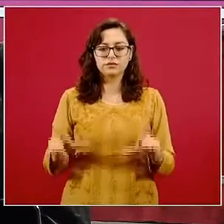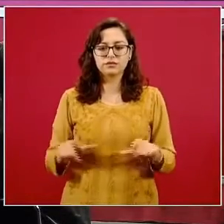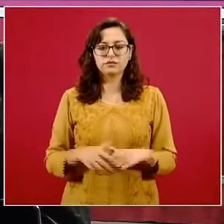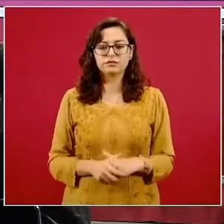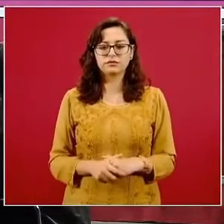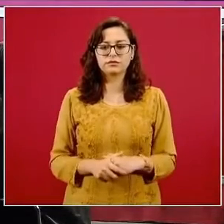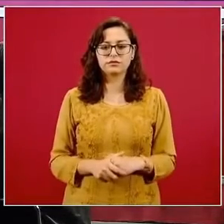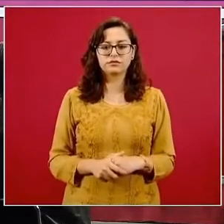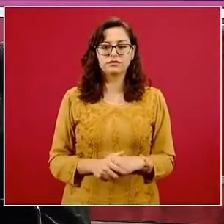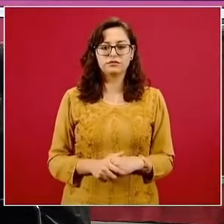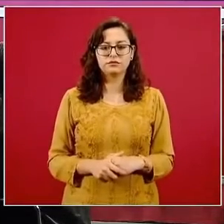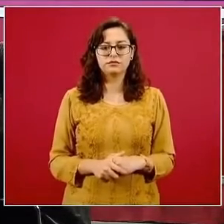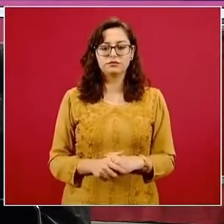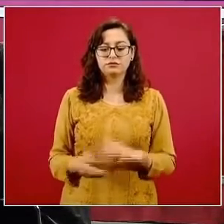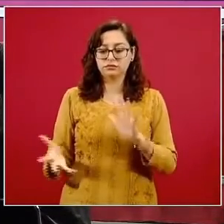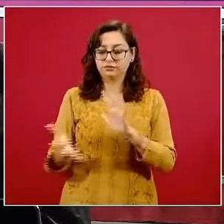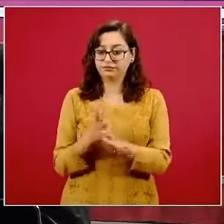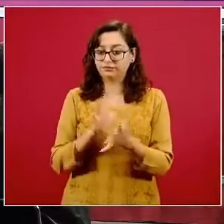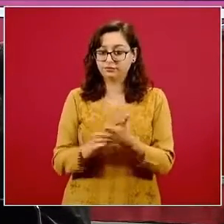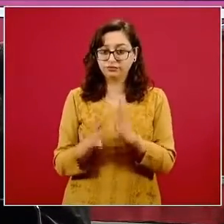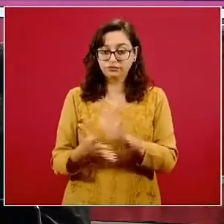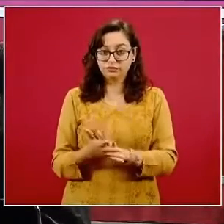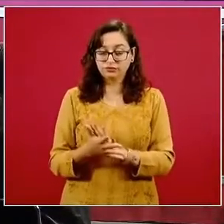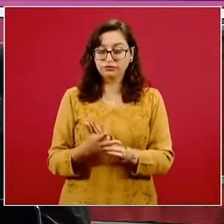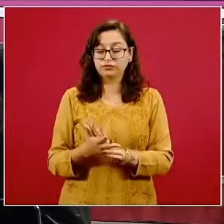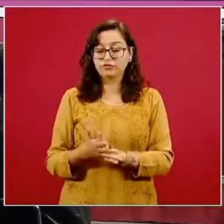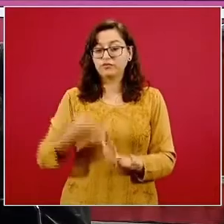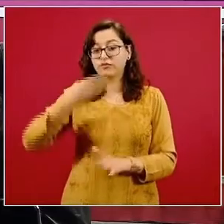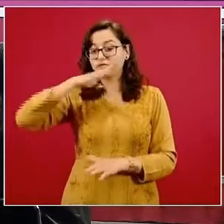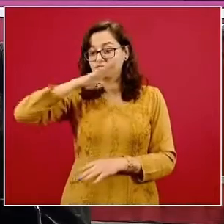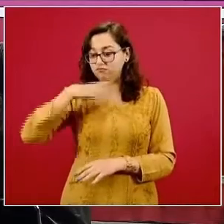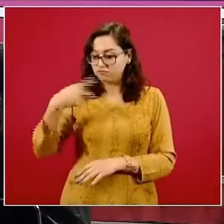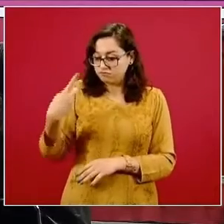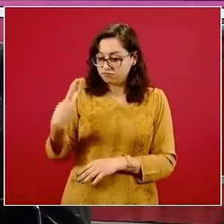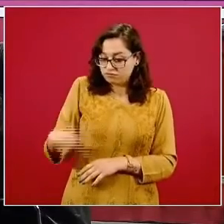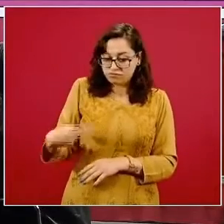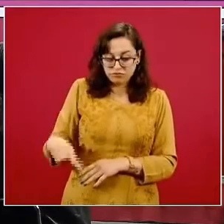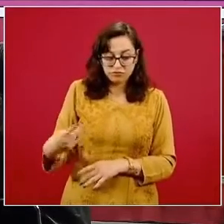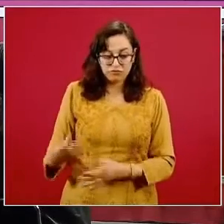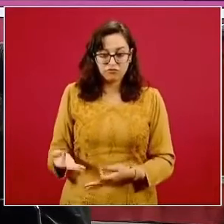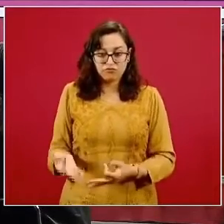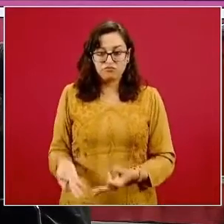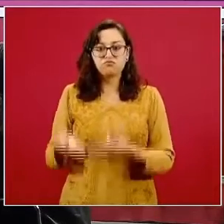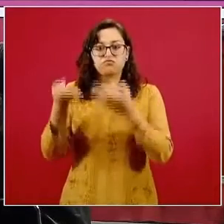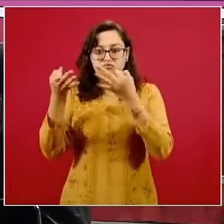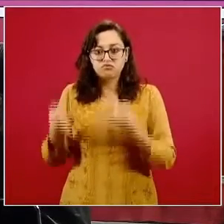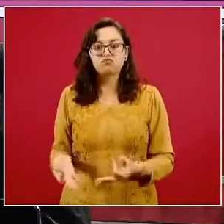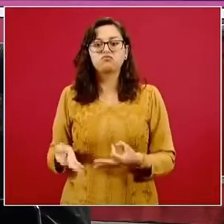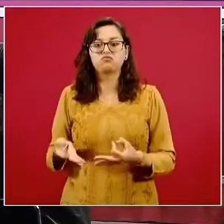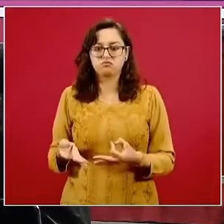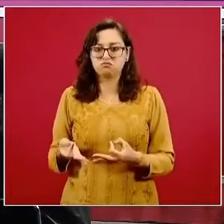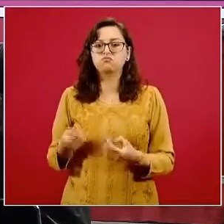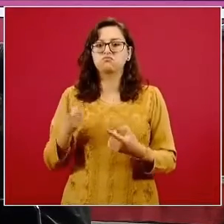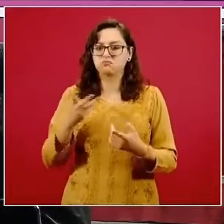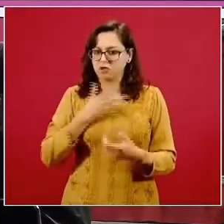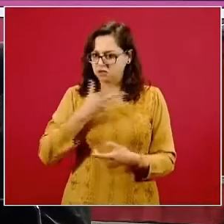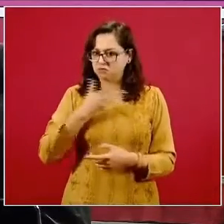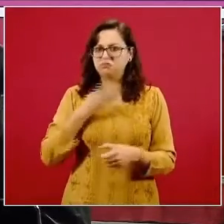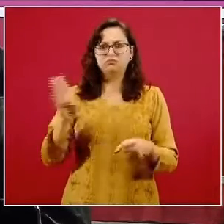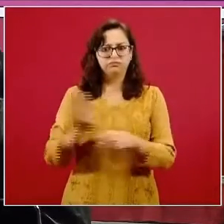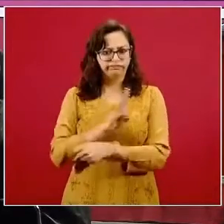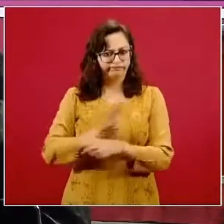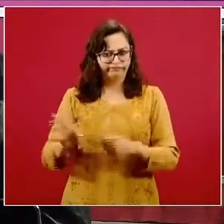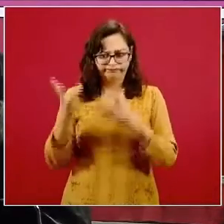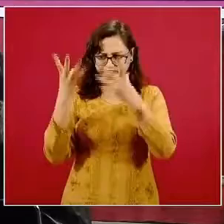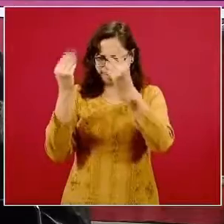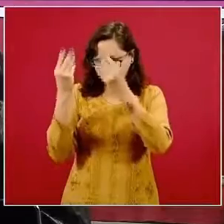Las tortillas de maíz nativo, como les decía, tienen muchas mayores cantidades de proteínas, antioxidantes, en fin, esta es